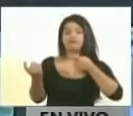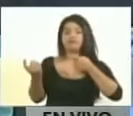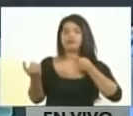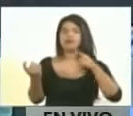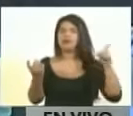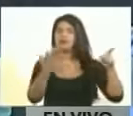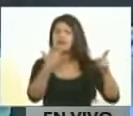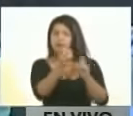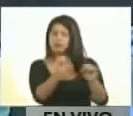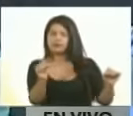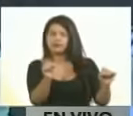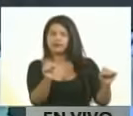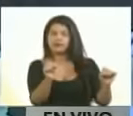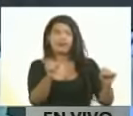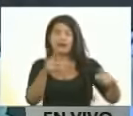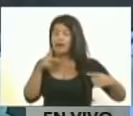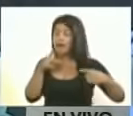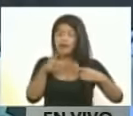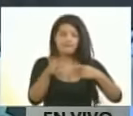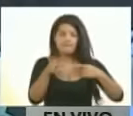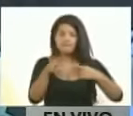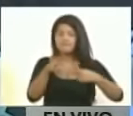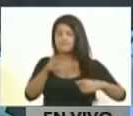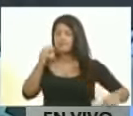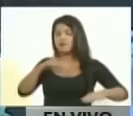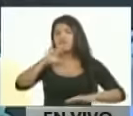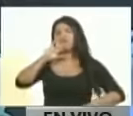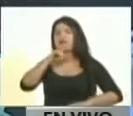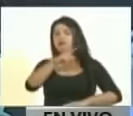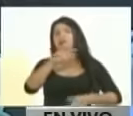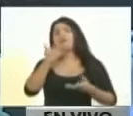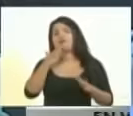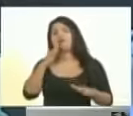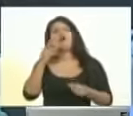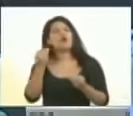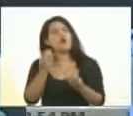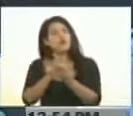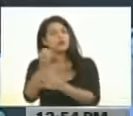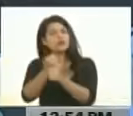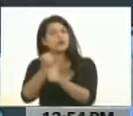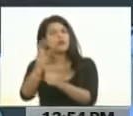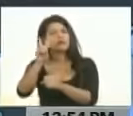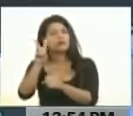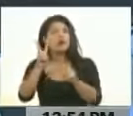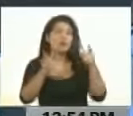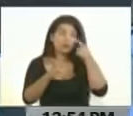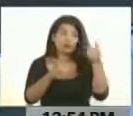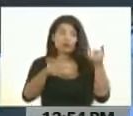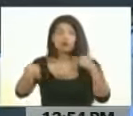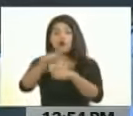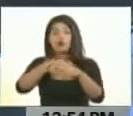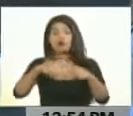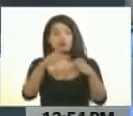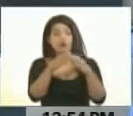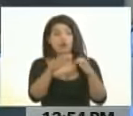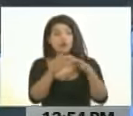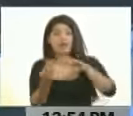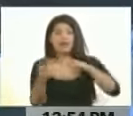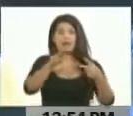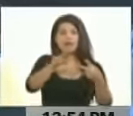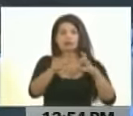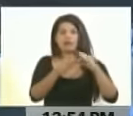integración regional que está ya evidentemente virado hacia la derecha, digamos, con estos países, estos gobiernos